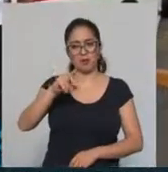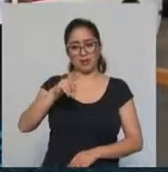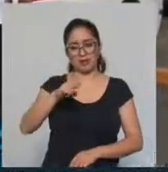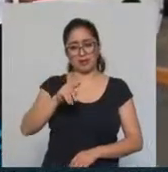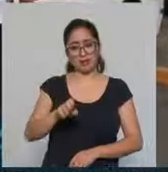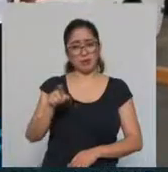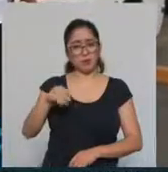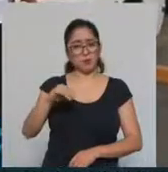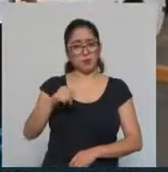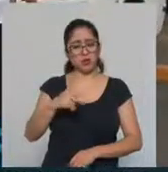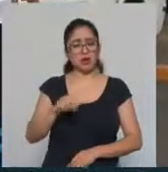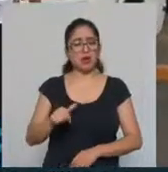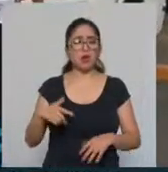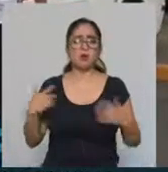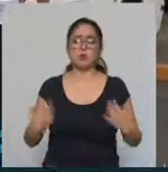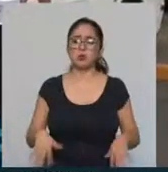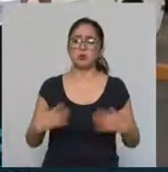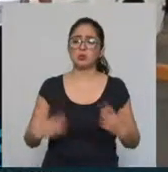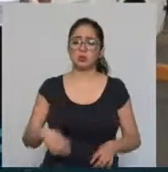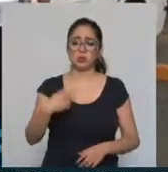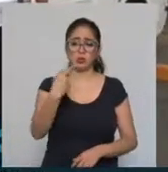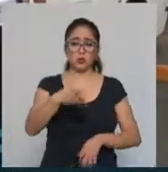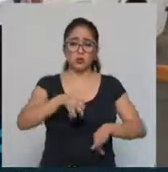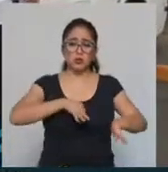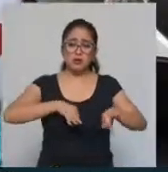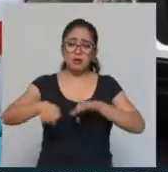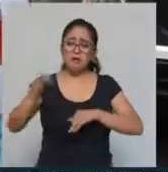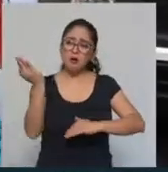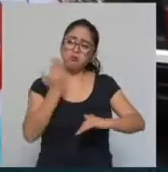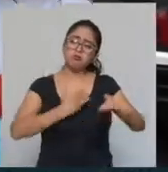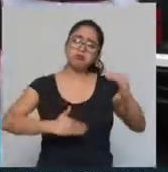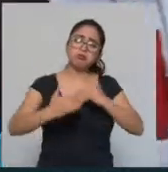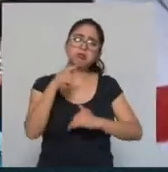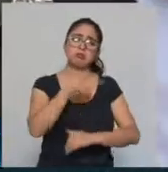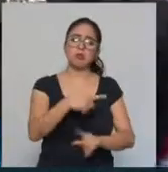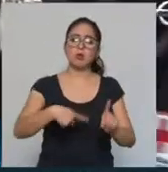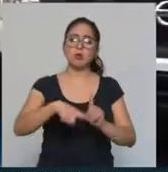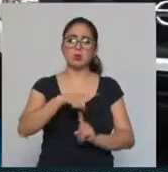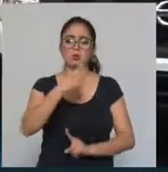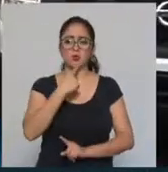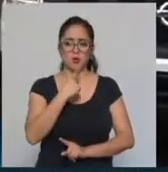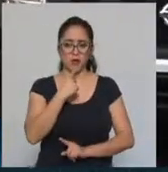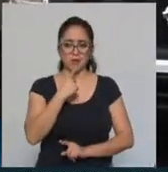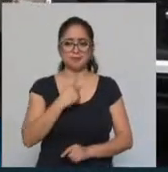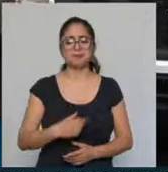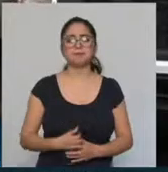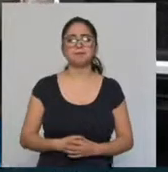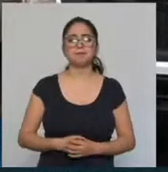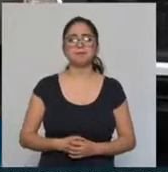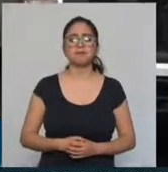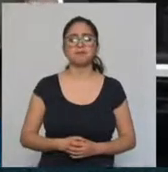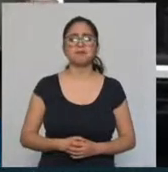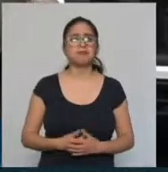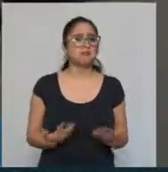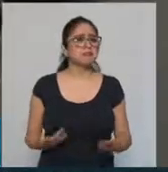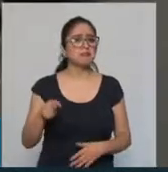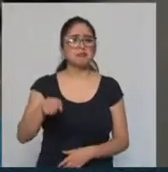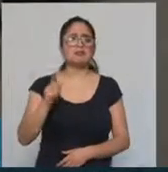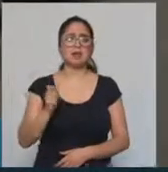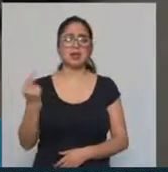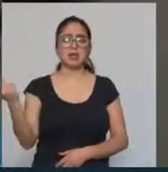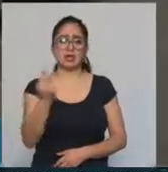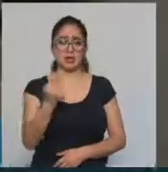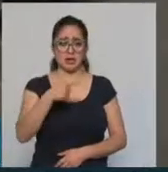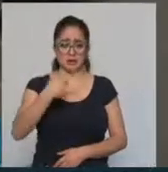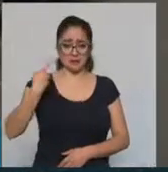y extraordinaria, de verdad, pues labor la que se desempeña en la Cruz Roja. Pero cuéntanos, ¿qué es lo que necesita reunir